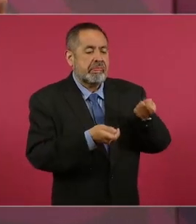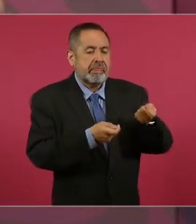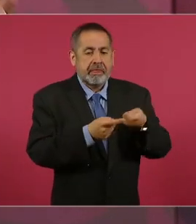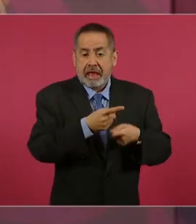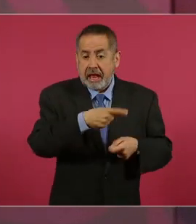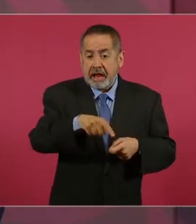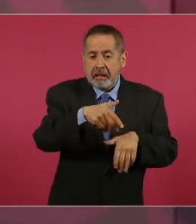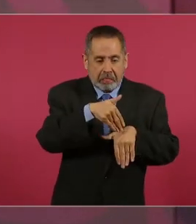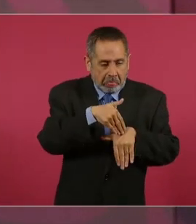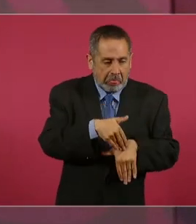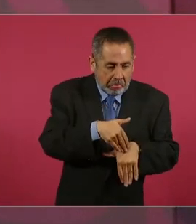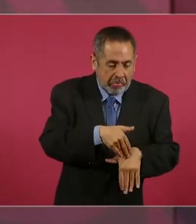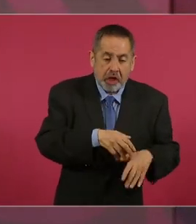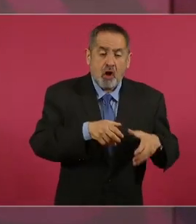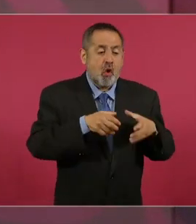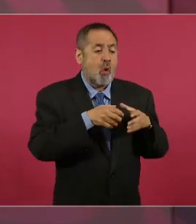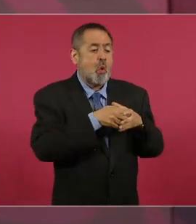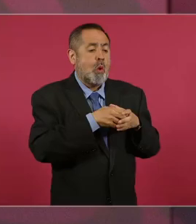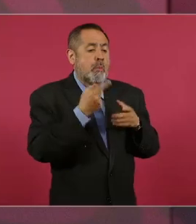representantes de la oligarquía.